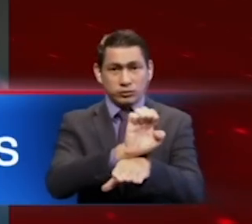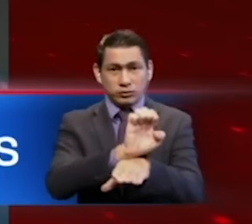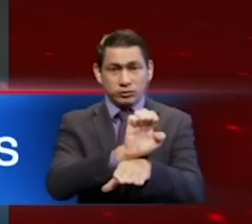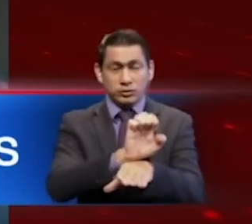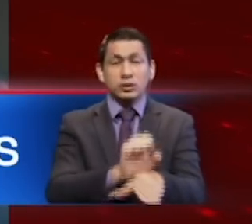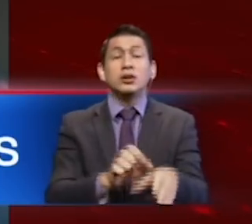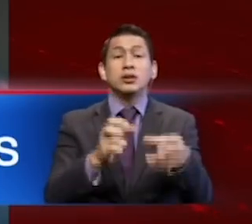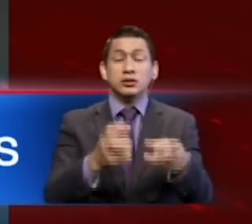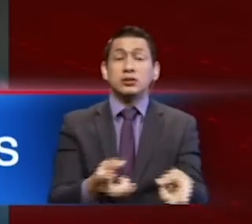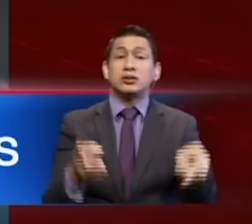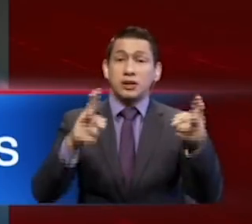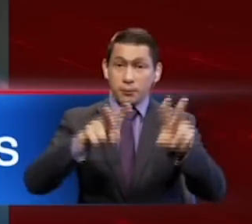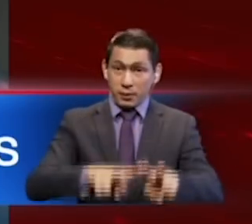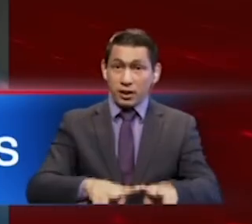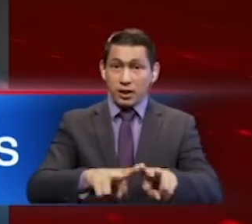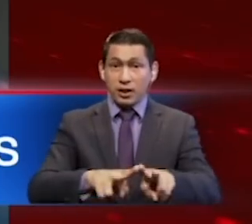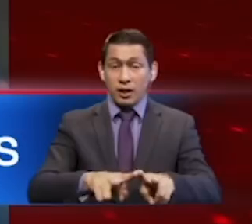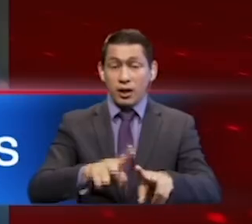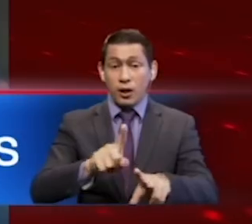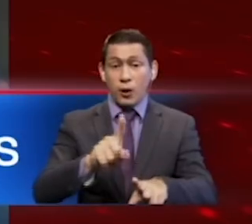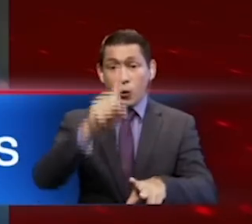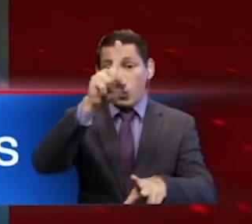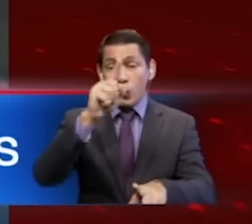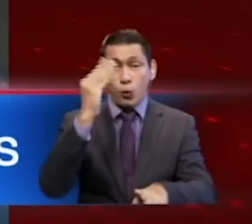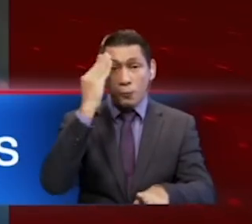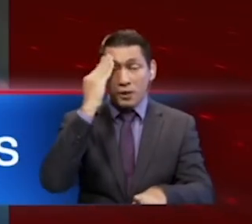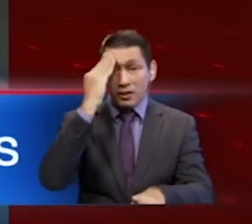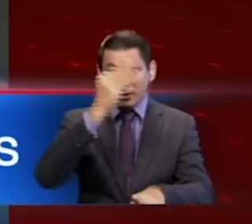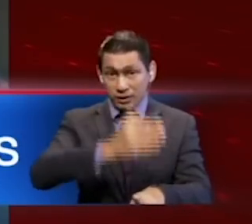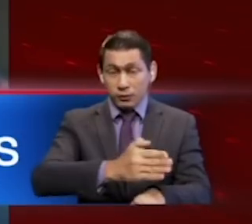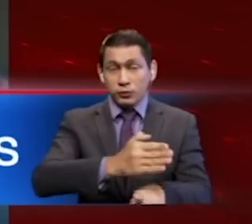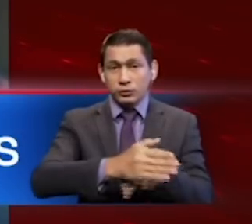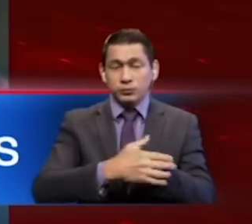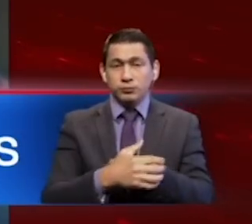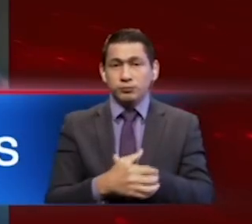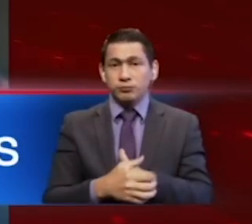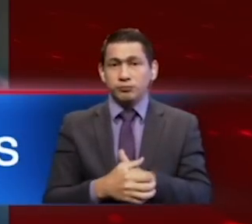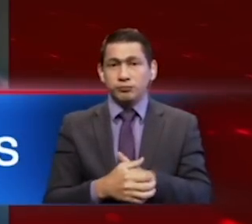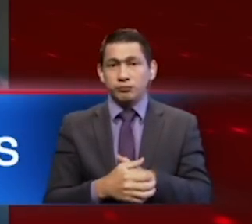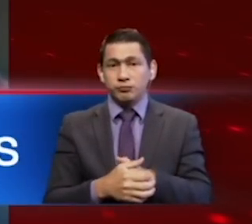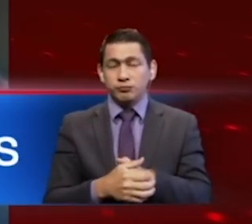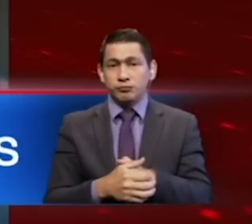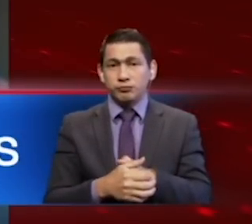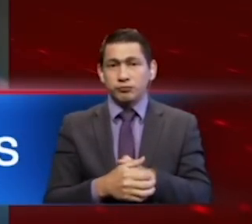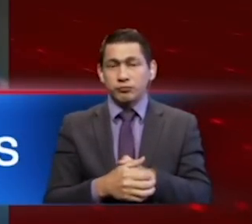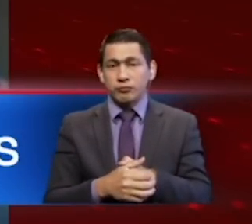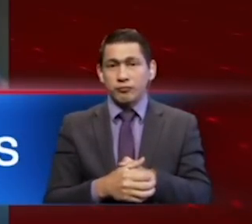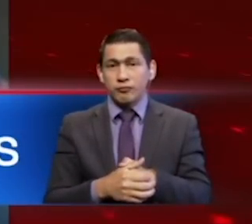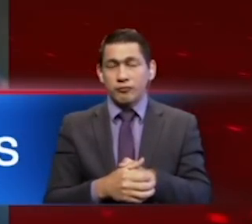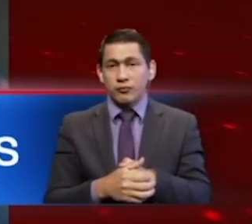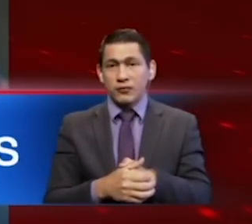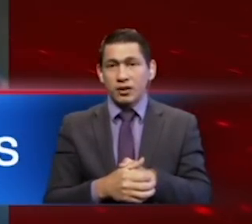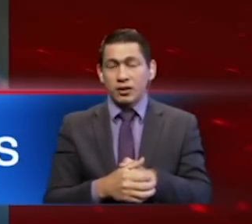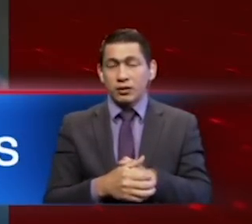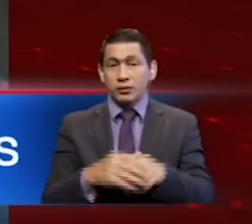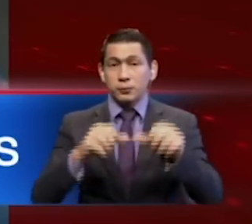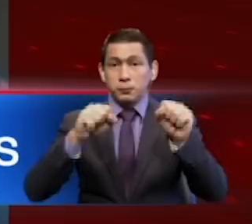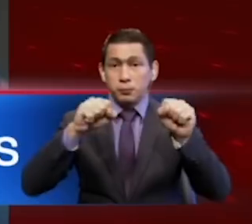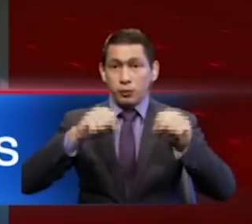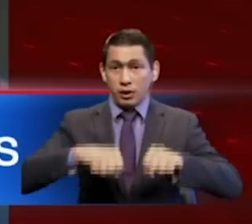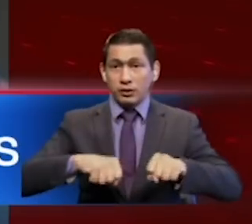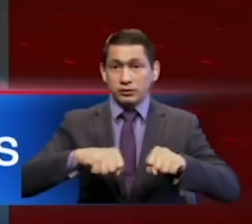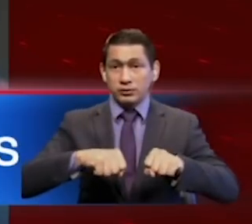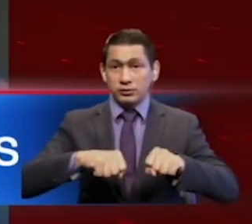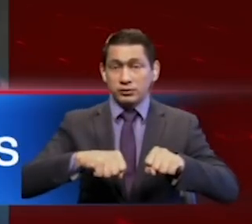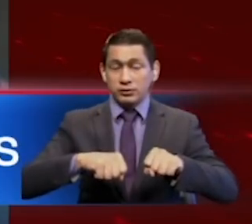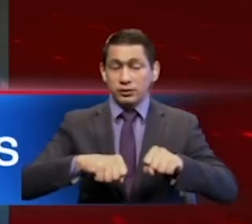marco de lo que establece la prioridad 1 del marco de Sendai, se puedan sentar las bases para una